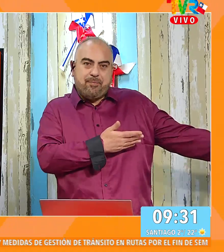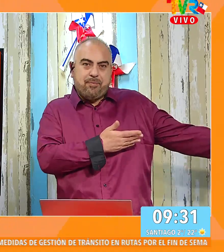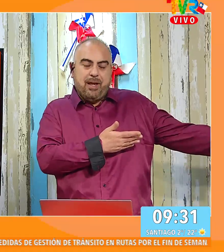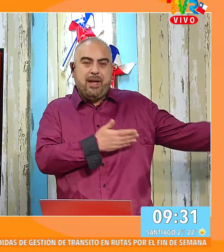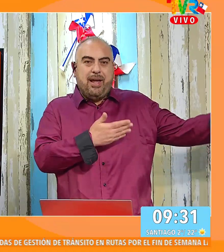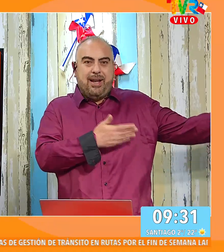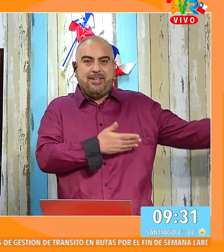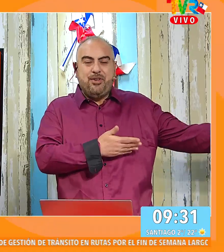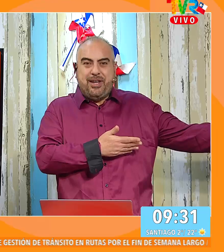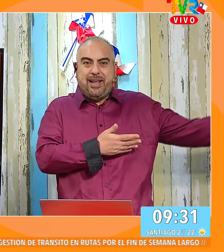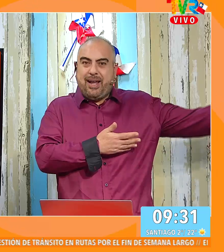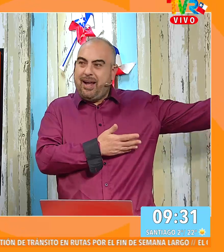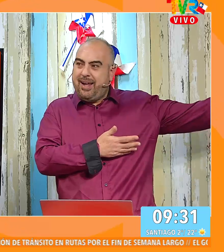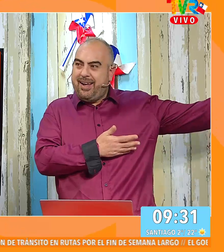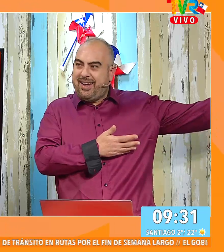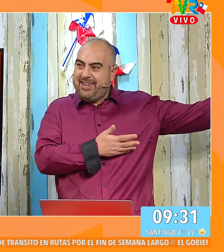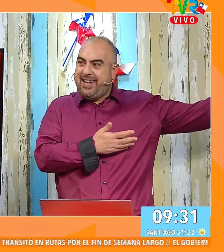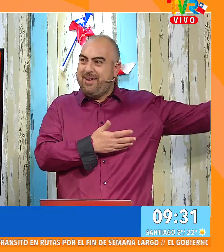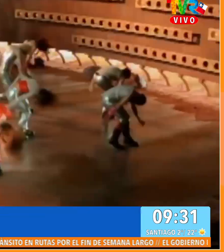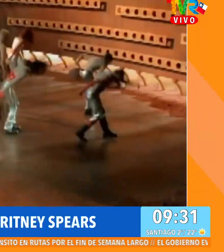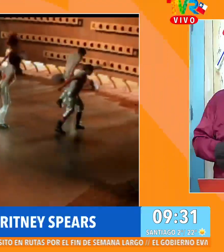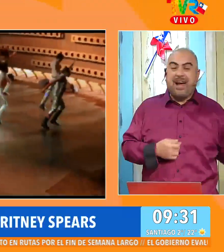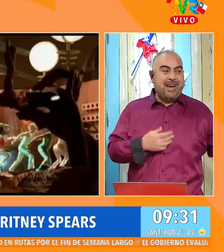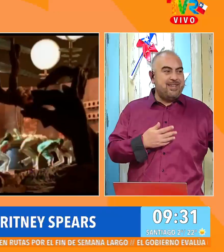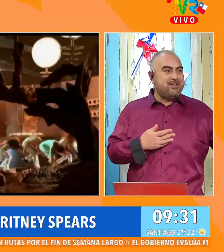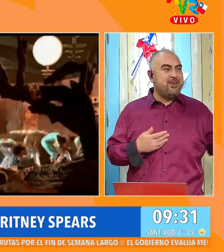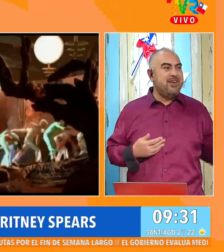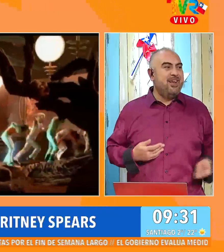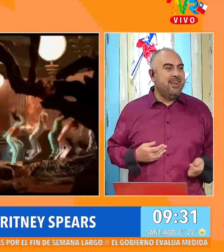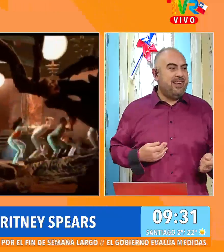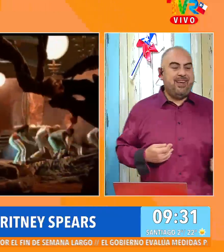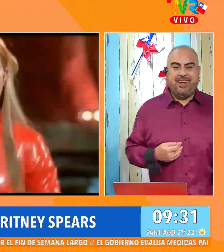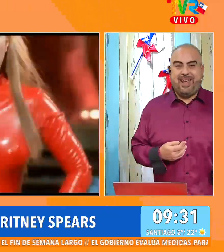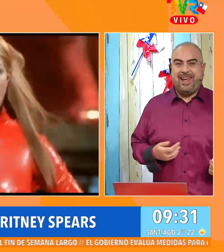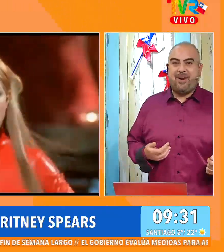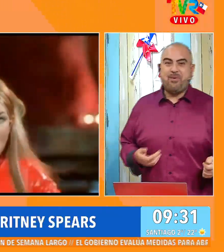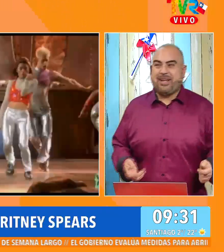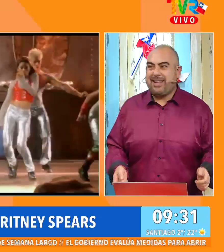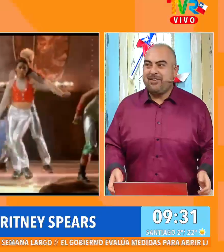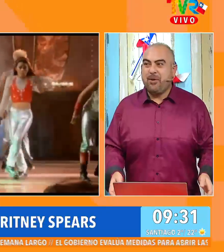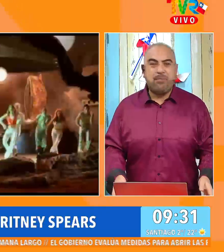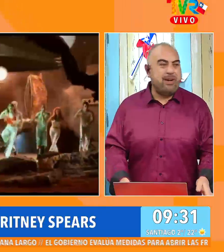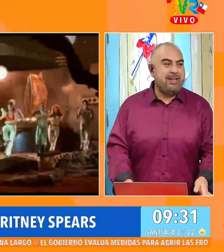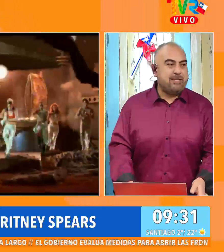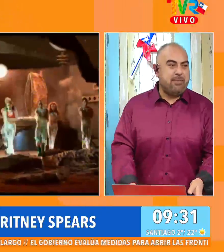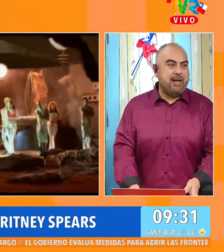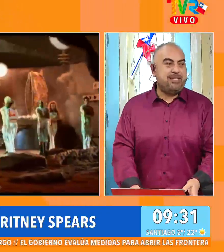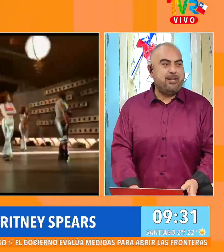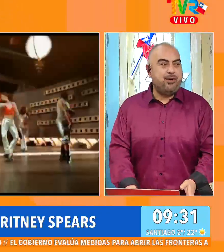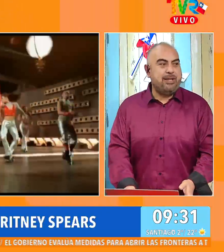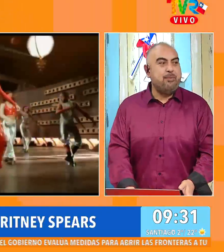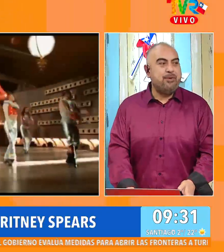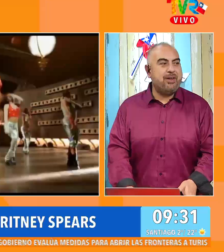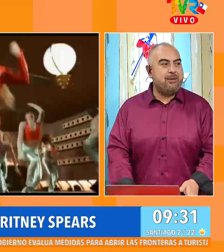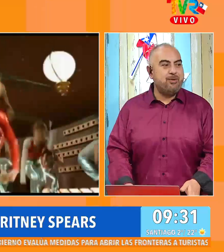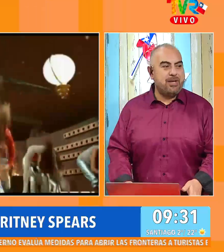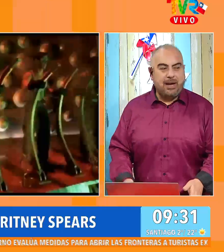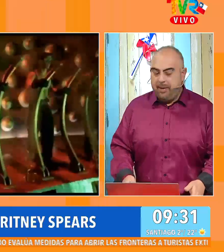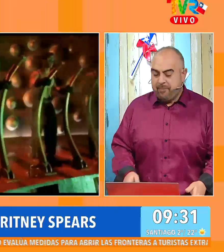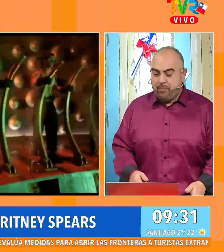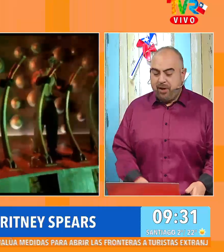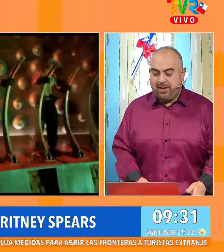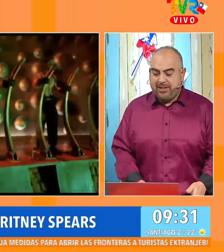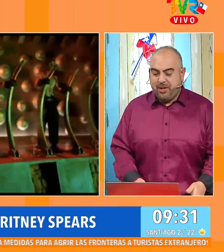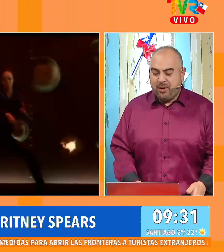la señorita acá que tenemos, Alison, que a le gusta tanto Britney Spears y todo este mundo de la